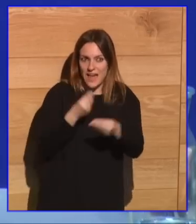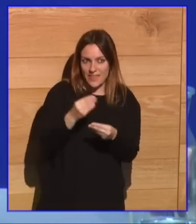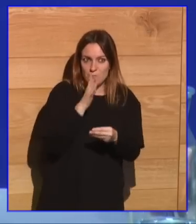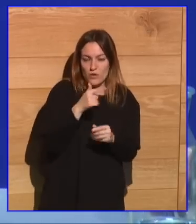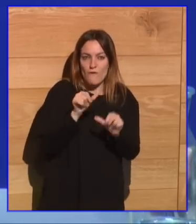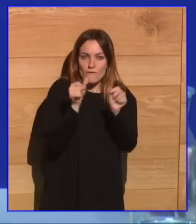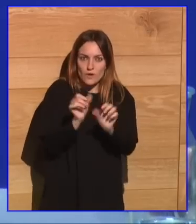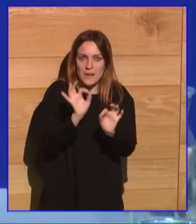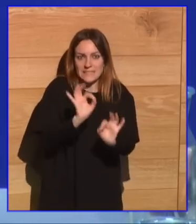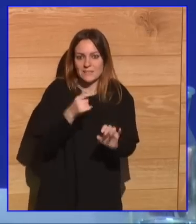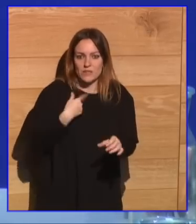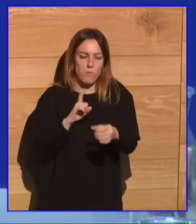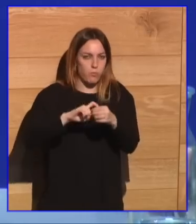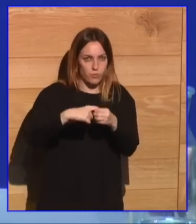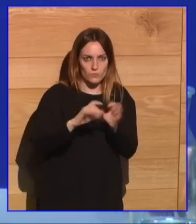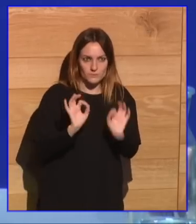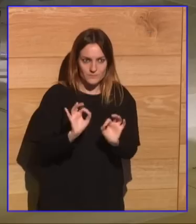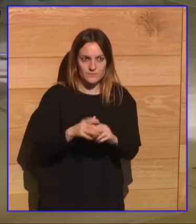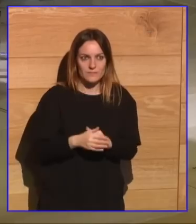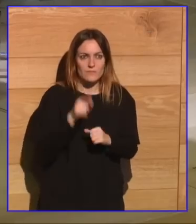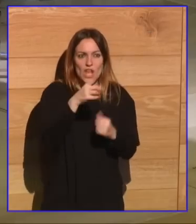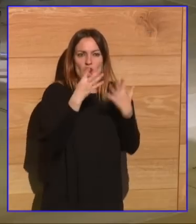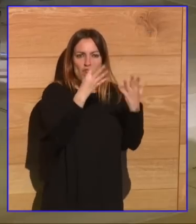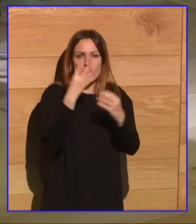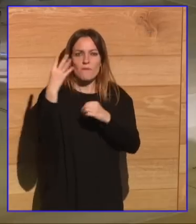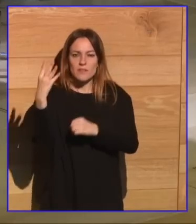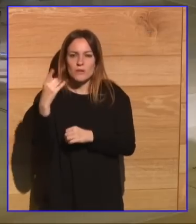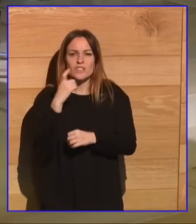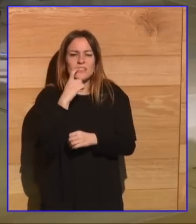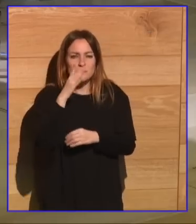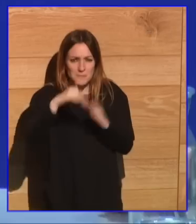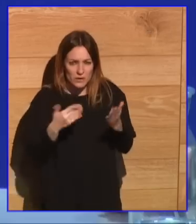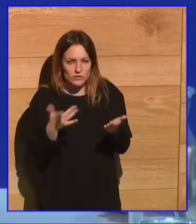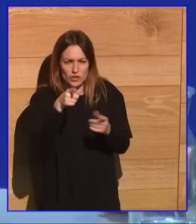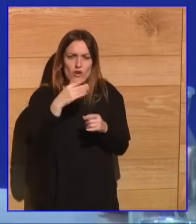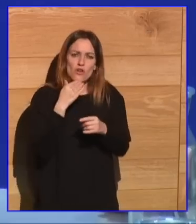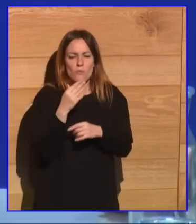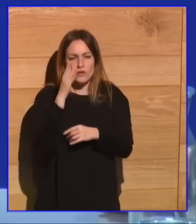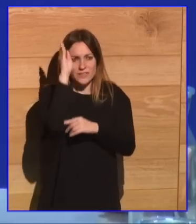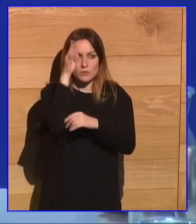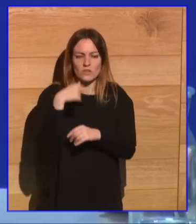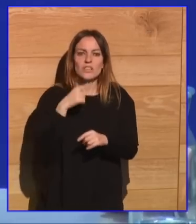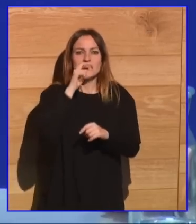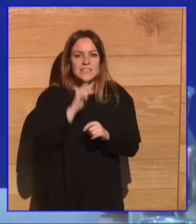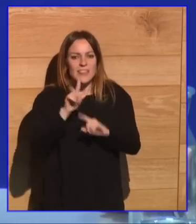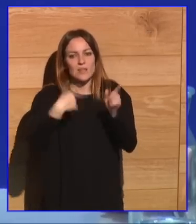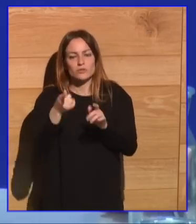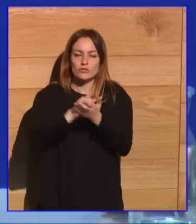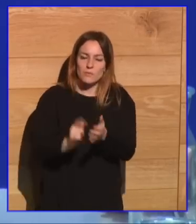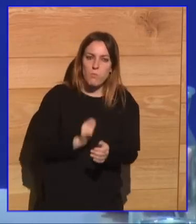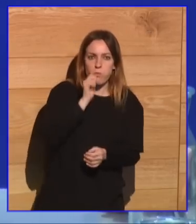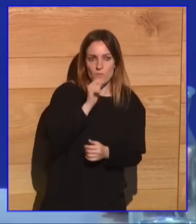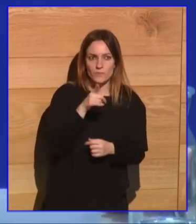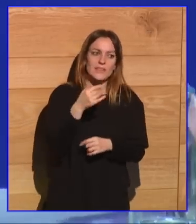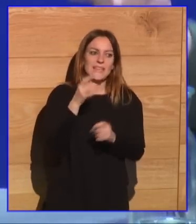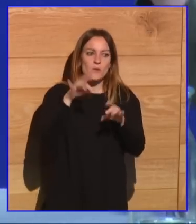en la que yo estoy proactivo. ¿Ya Y además- tienes 94 dientes menos? ¿Que eres un tiburón blanco, Arturo? Luego salgo y me lo vuelvo a poner. Ah, bueno. Es como los caballos, para saber